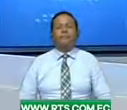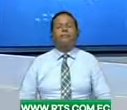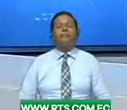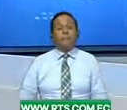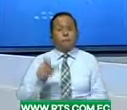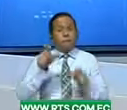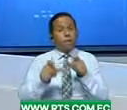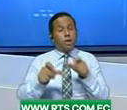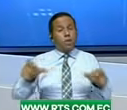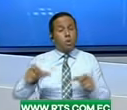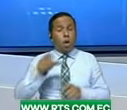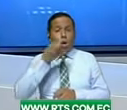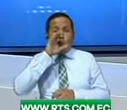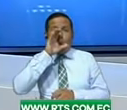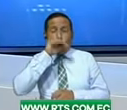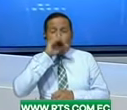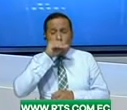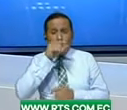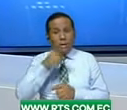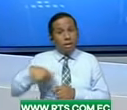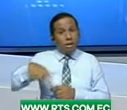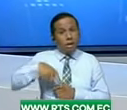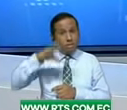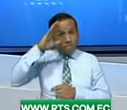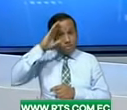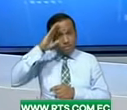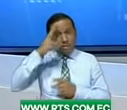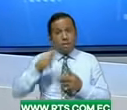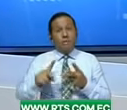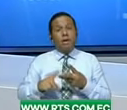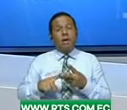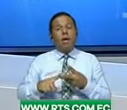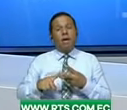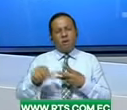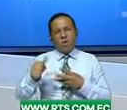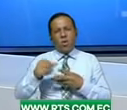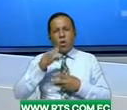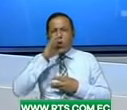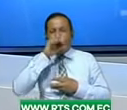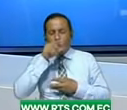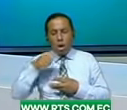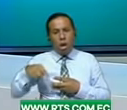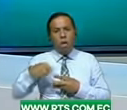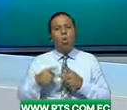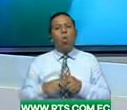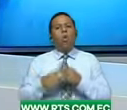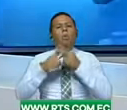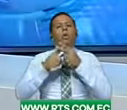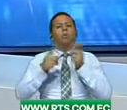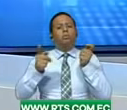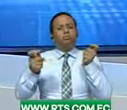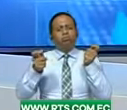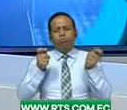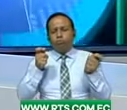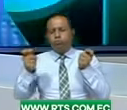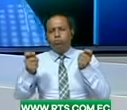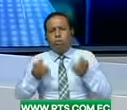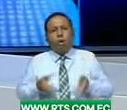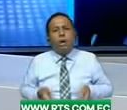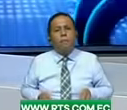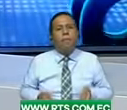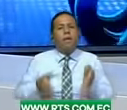Personal uniformado de la Comisión de Tránsito del Ecuador y de la Agencia de Movilidad de Guayaquil iniciaron el operativo de control en la vía a la costa por este